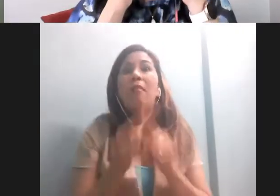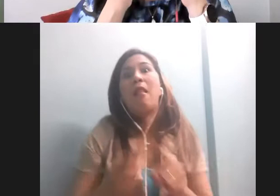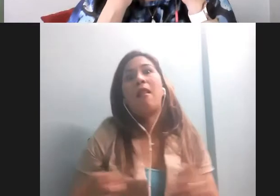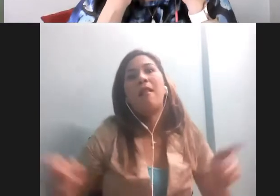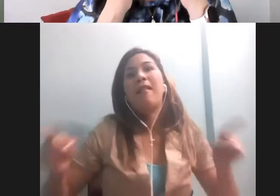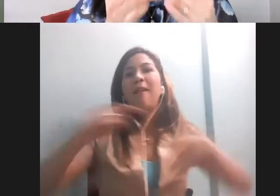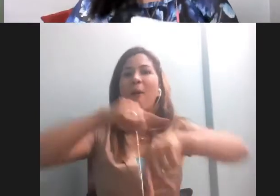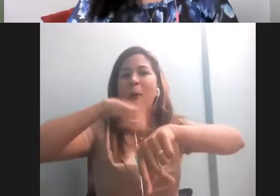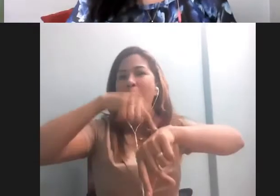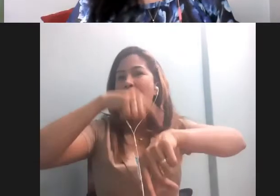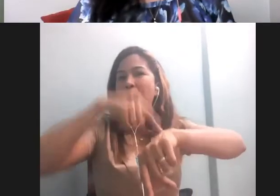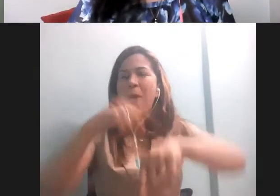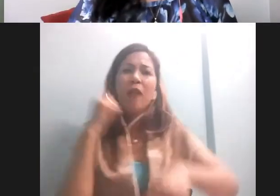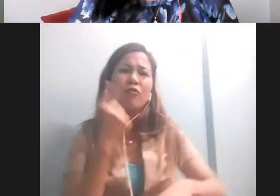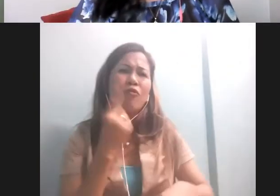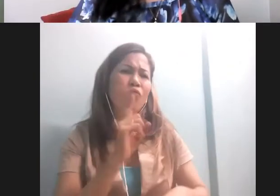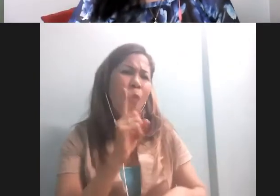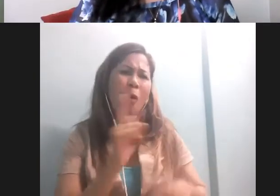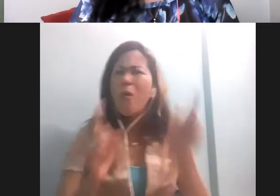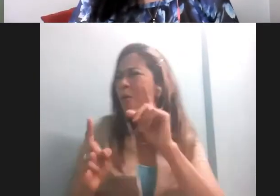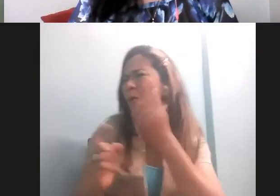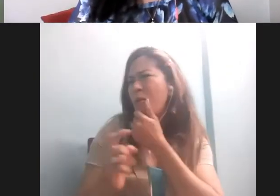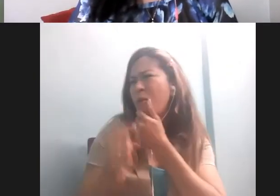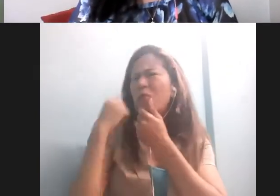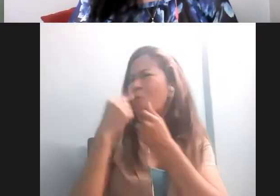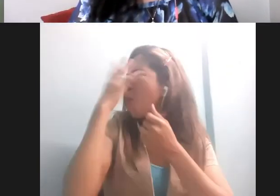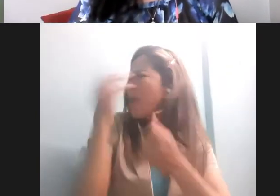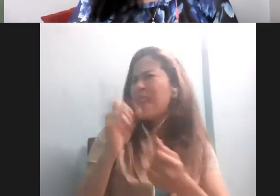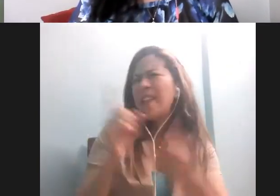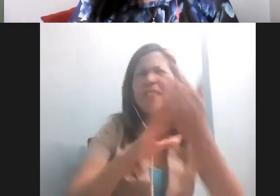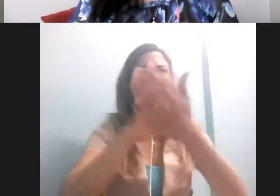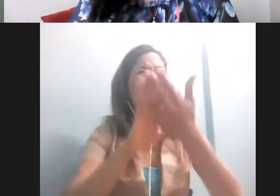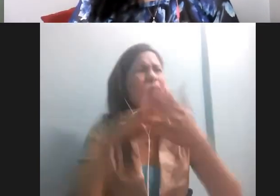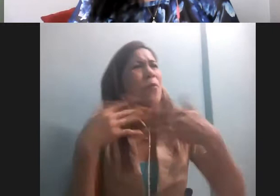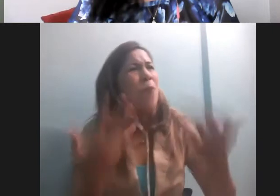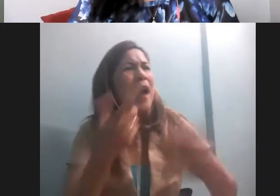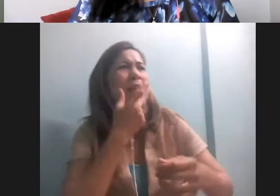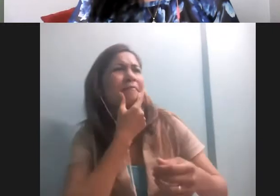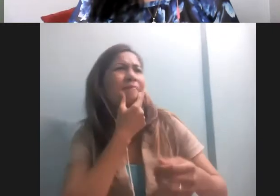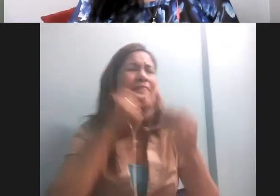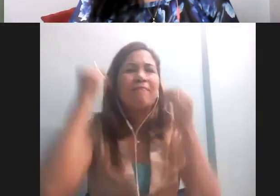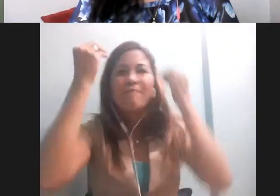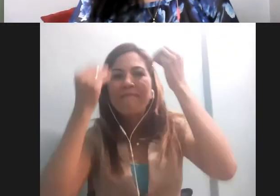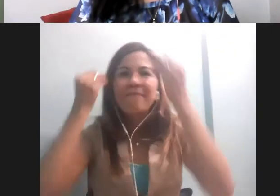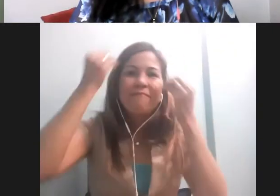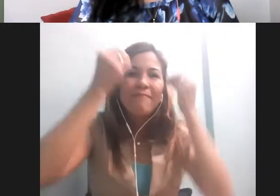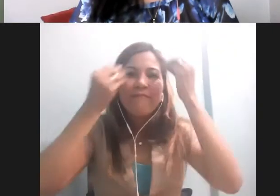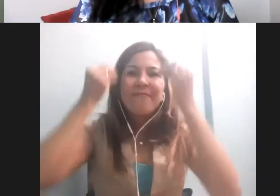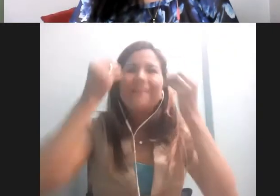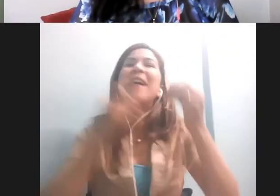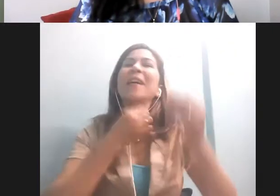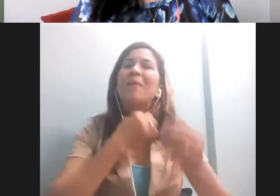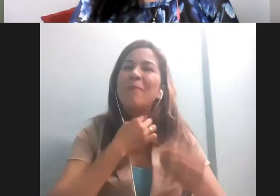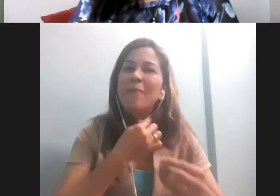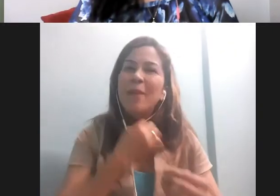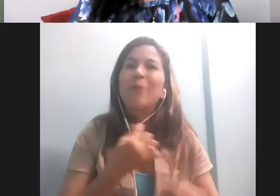seña, que si los sordos entienden esto, que si los sordos entienden aquello, y así sucesivamente, pero creo que era como era lo que importaba más,